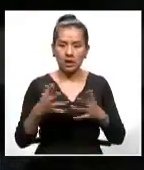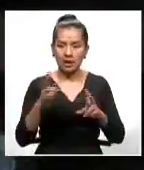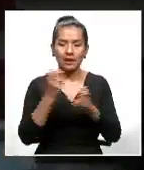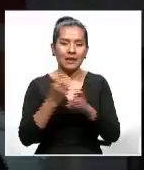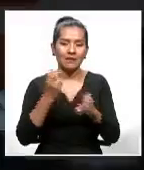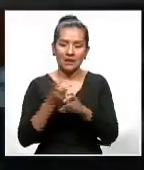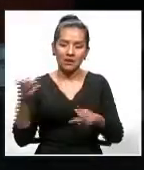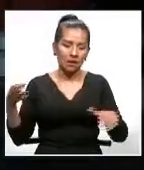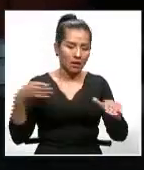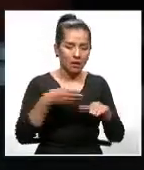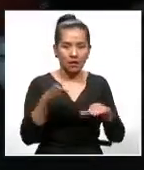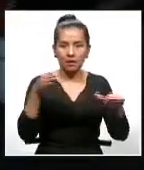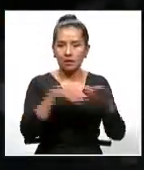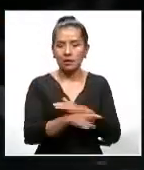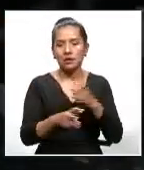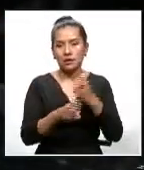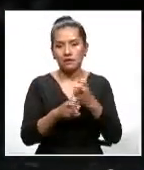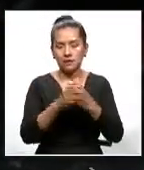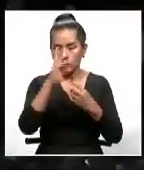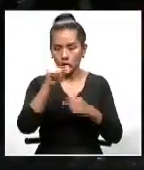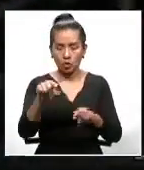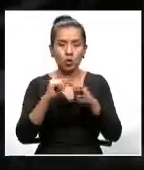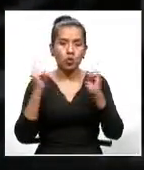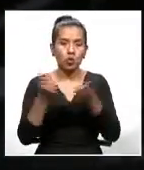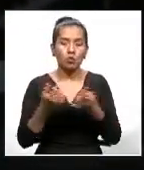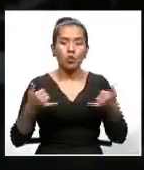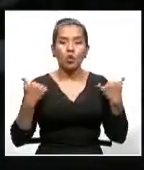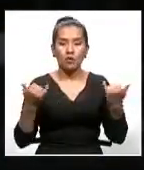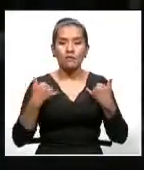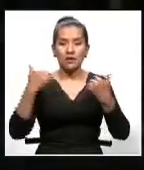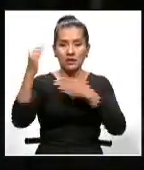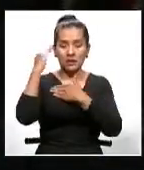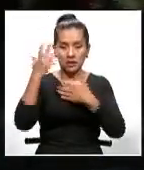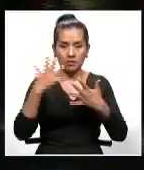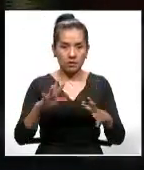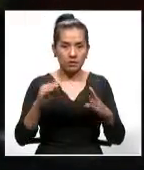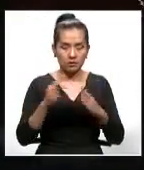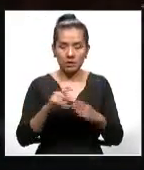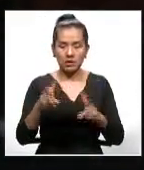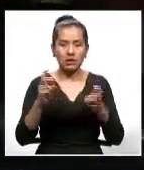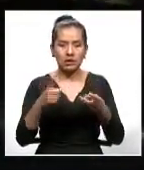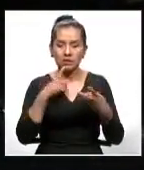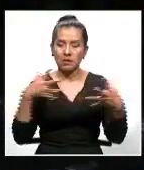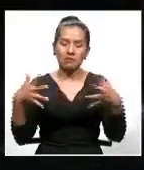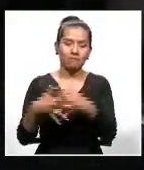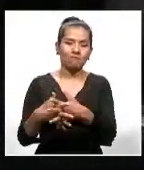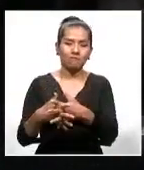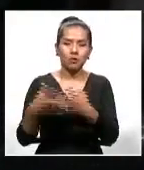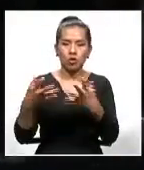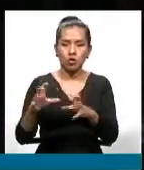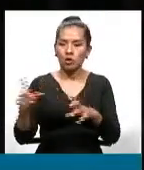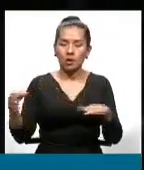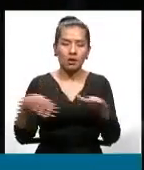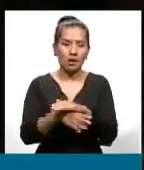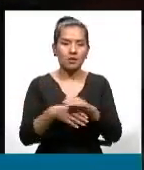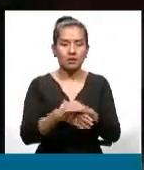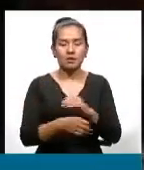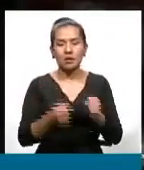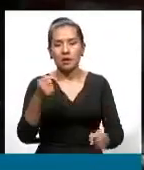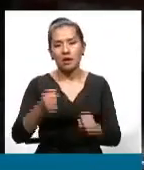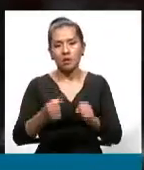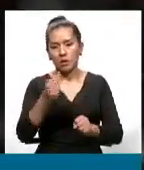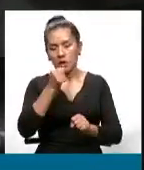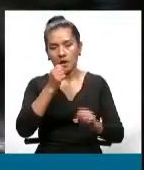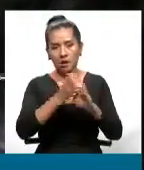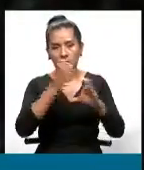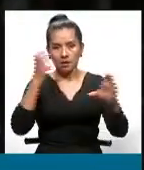lugar. Recordemos que un grupo de jóvenes que se encontraban parapetados en el segundo anillo del Cristo evitaron en